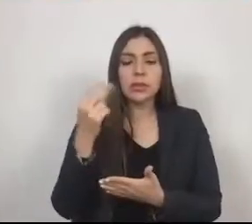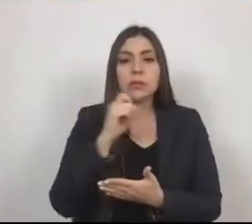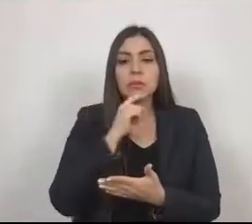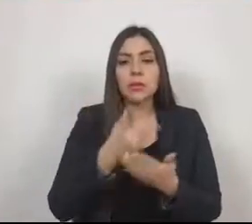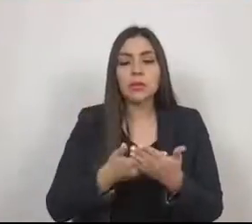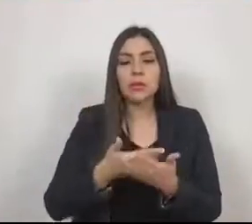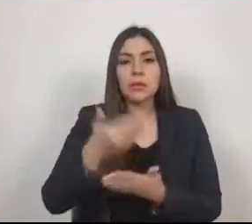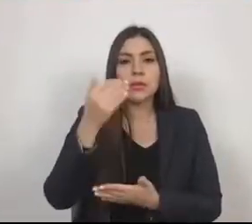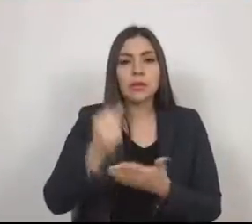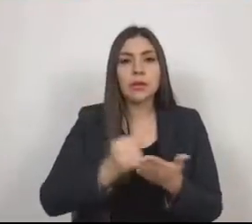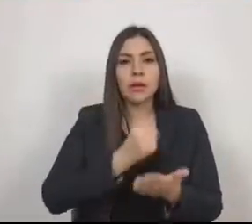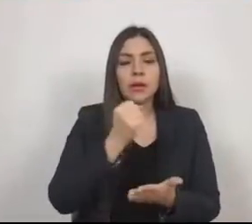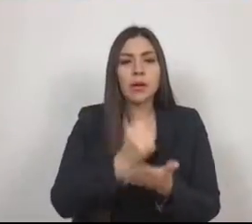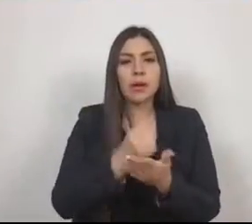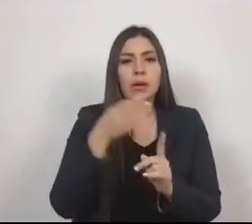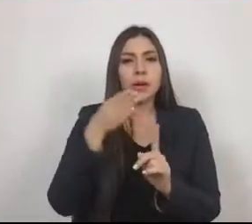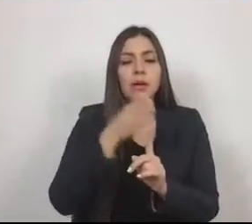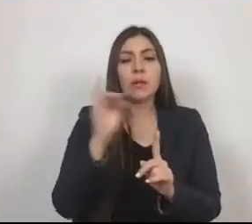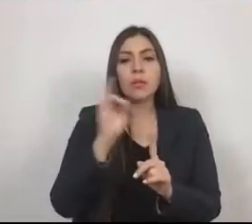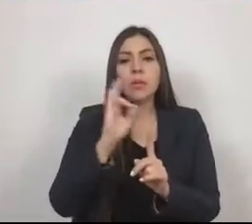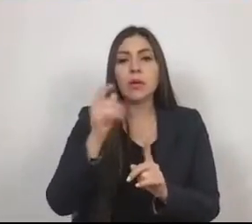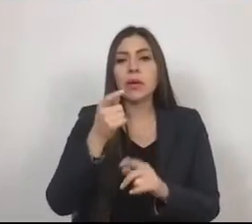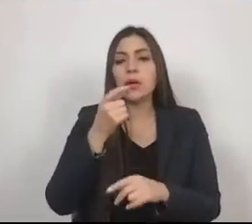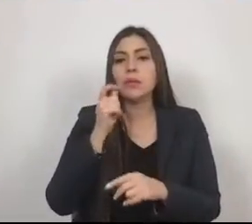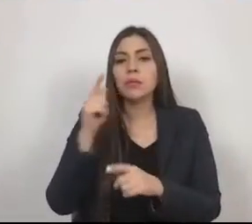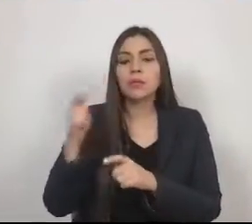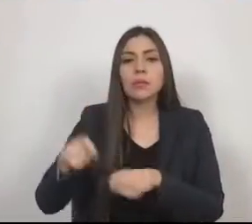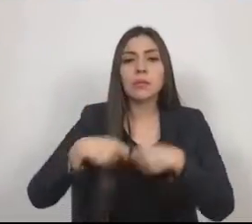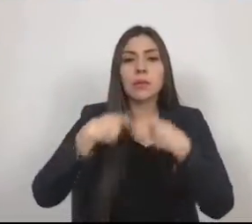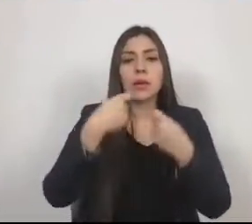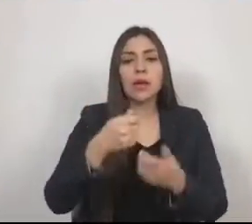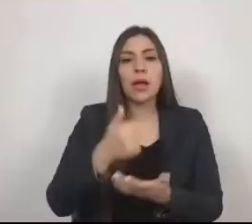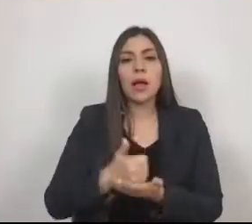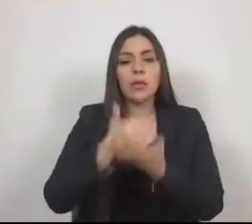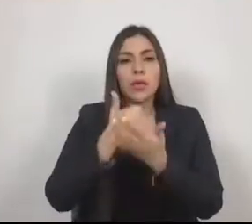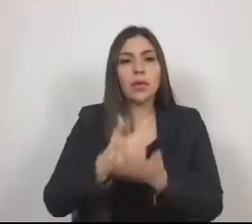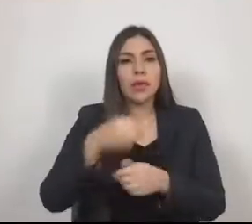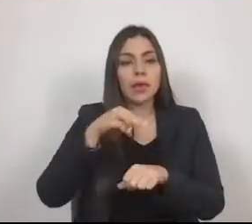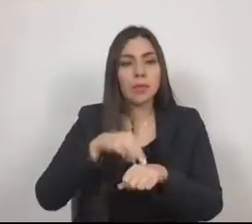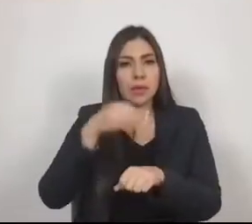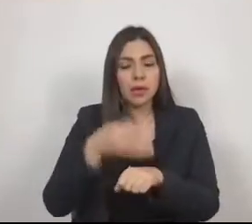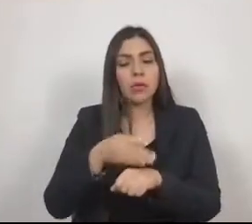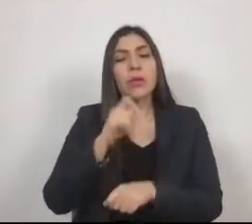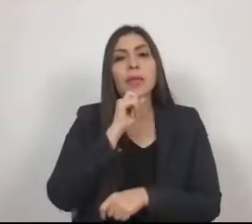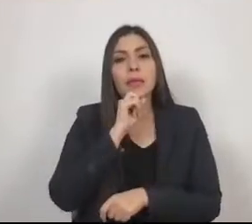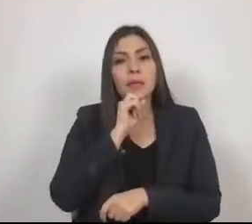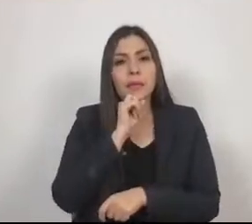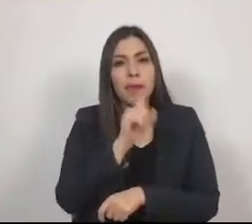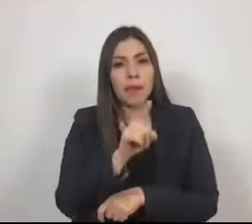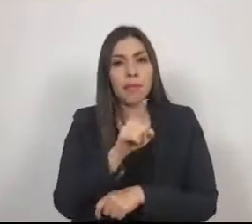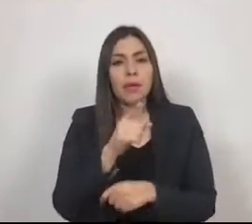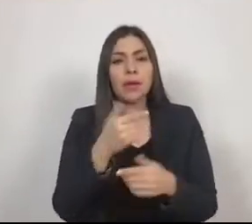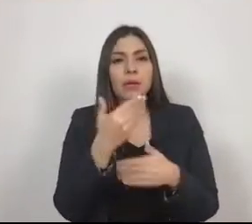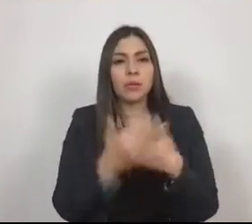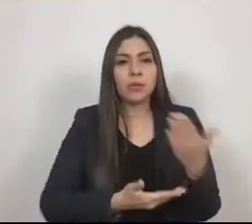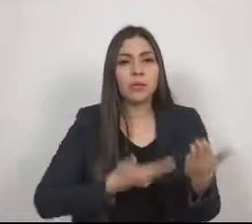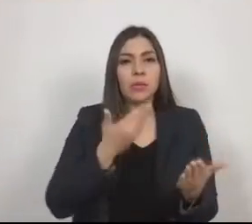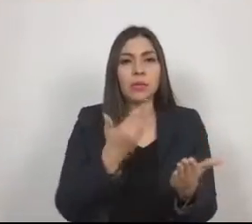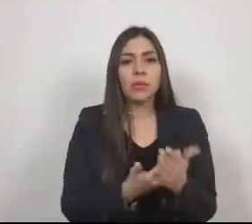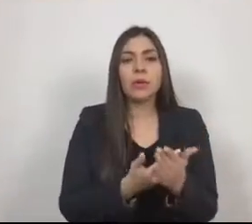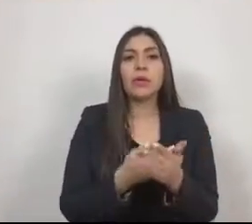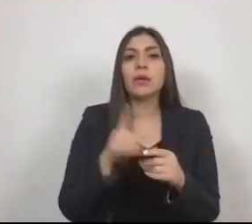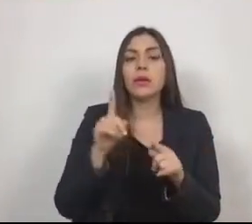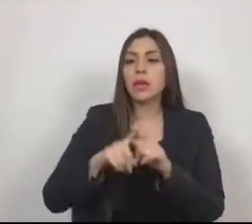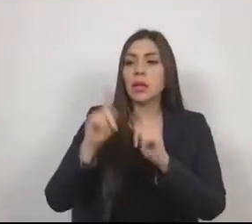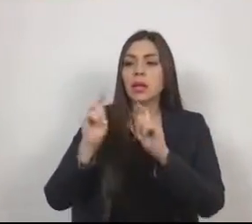técnico correspondiente que les haya remitido el ayuntamiento en su petición. Además, acompañará el dictamen de la procedencia que emita